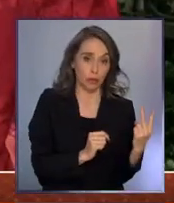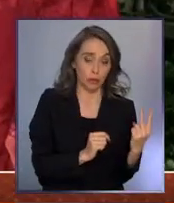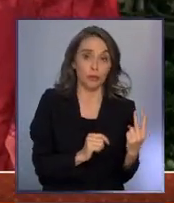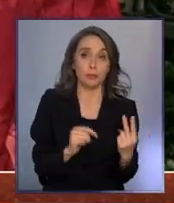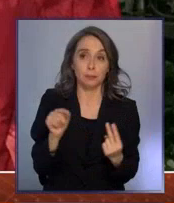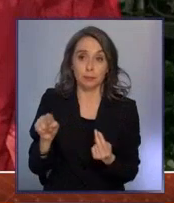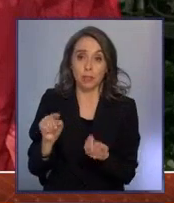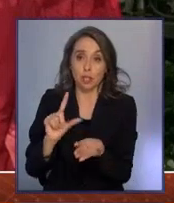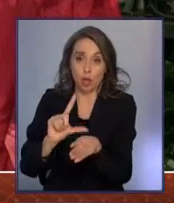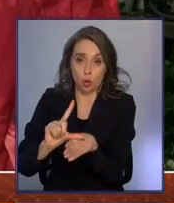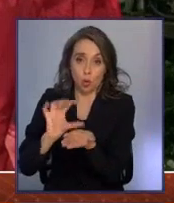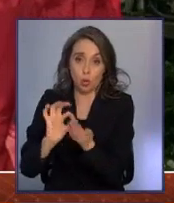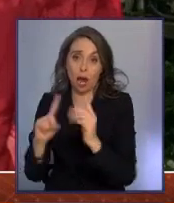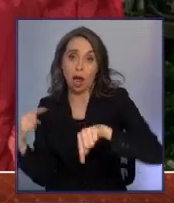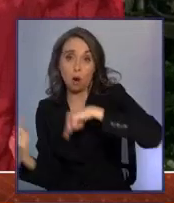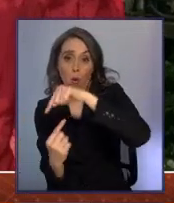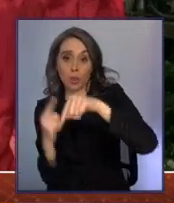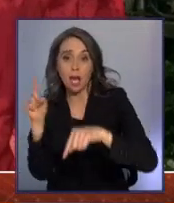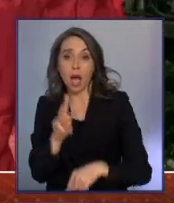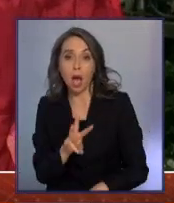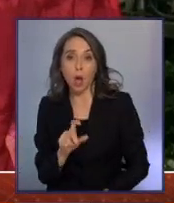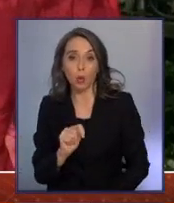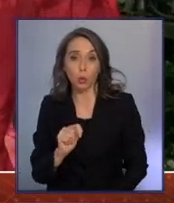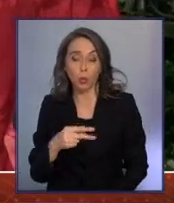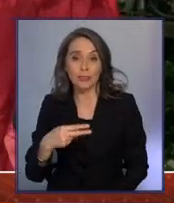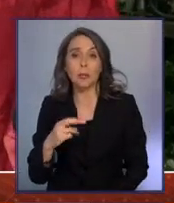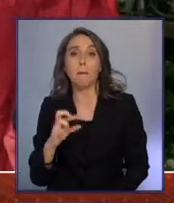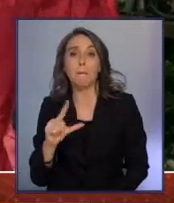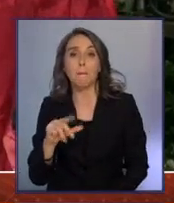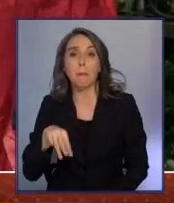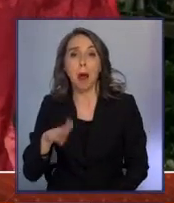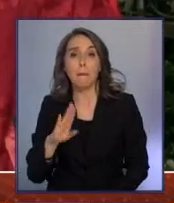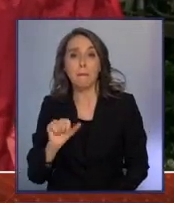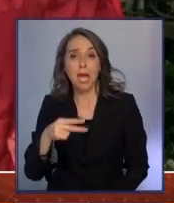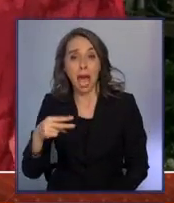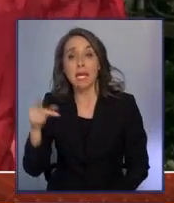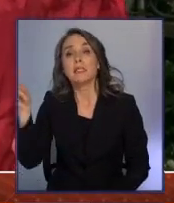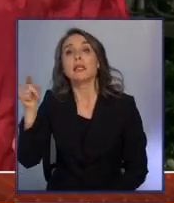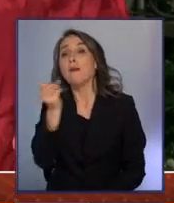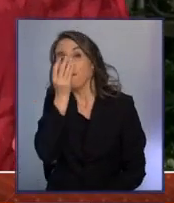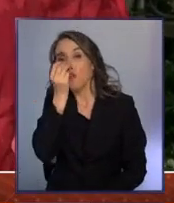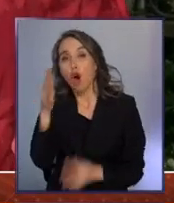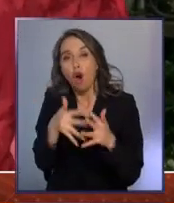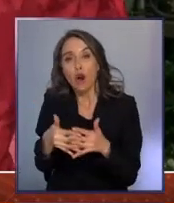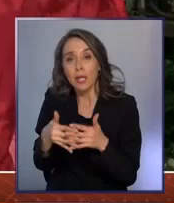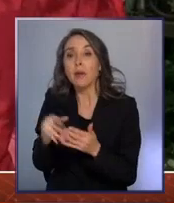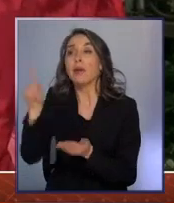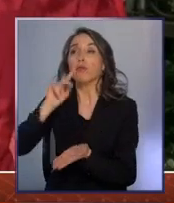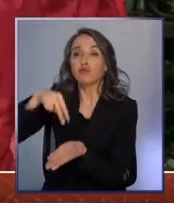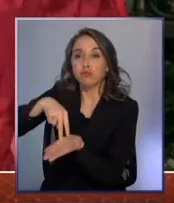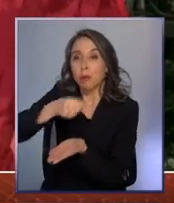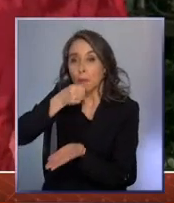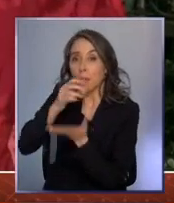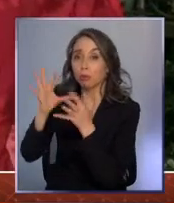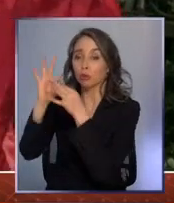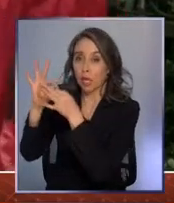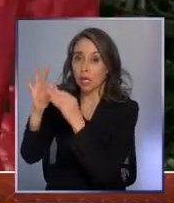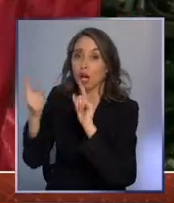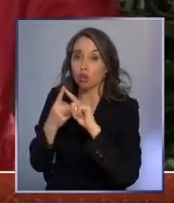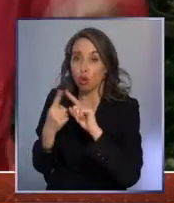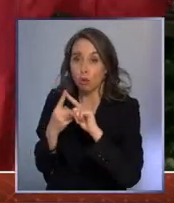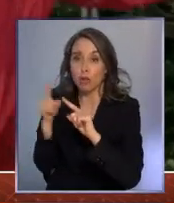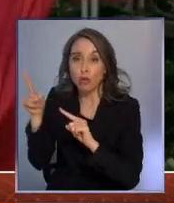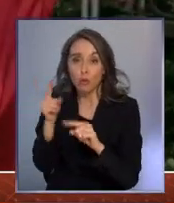zona del huracán, allá en West Palm Beach, en la Florida, nuestro corresponsal Javier Olivares, muchas gracias. Estamos en contacto porque está